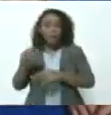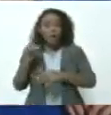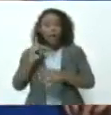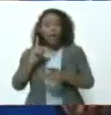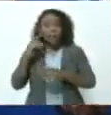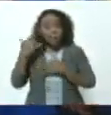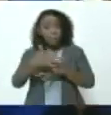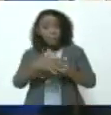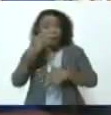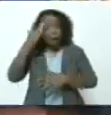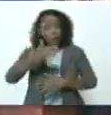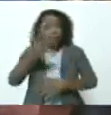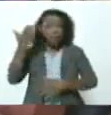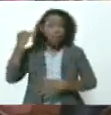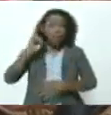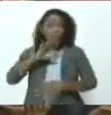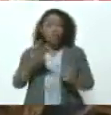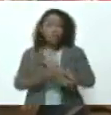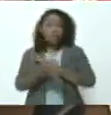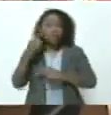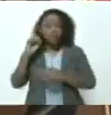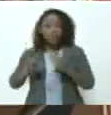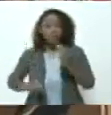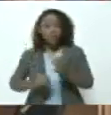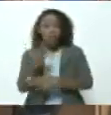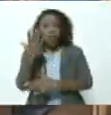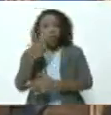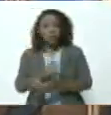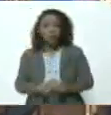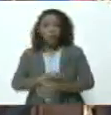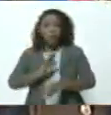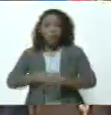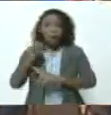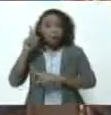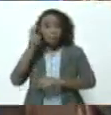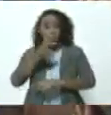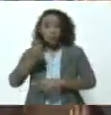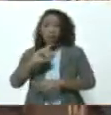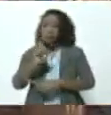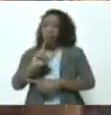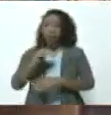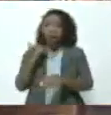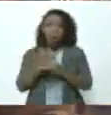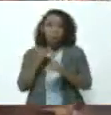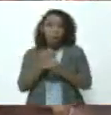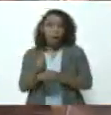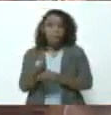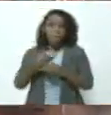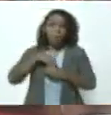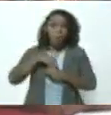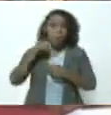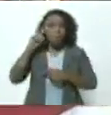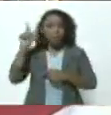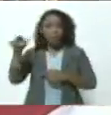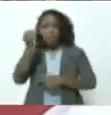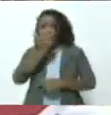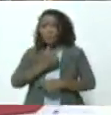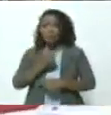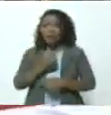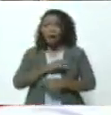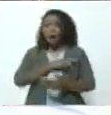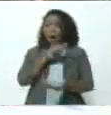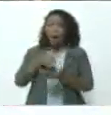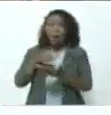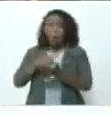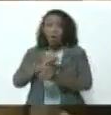ejércitos contemporáneos, la mochila era fundamental, porque esta gente no era que se quedaba en el Intercontinental Valencia, iba a Carabobo,